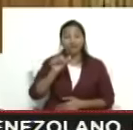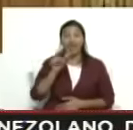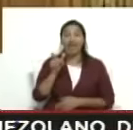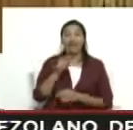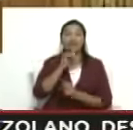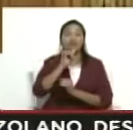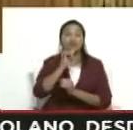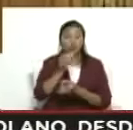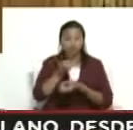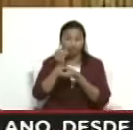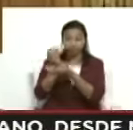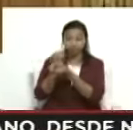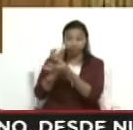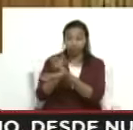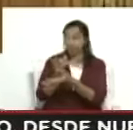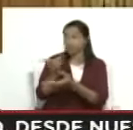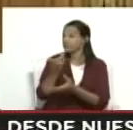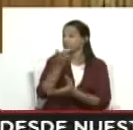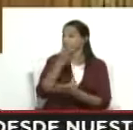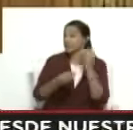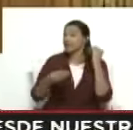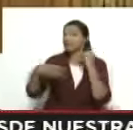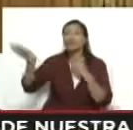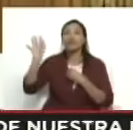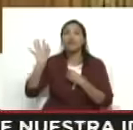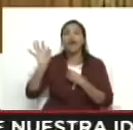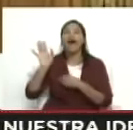Y yo dije, si este se fue, es porque vienen para acá.